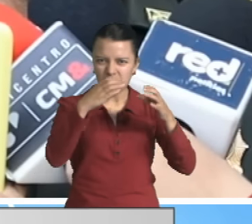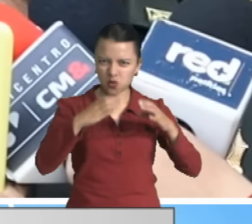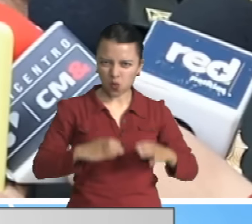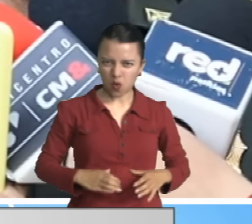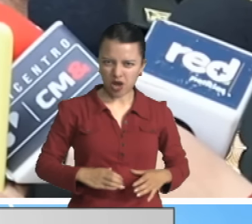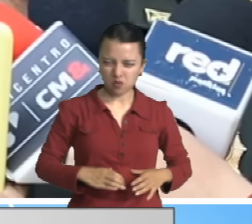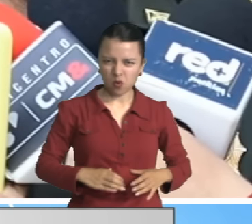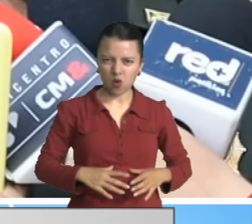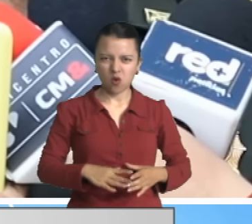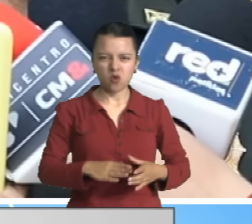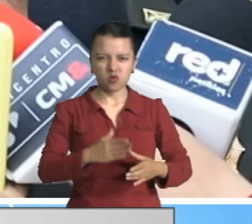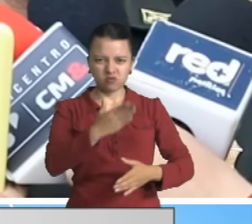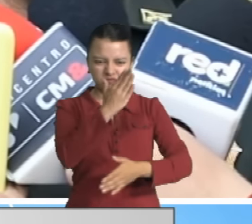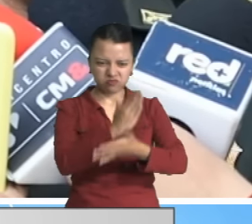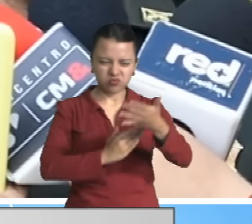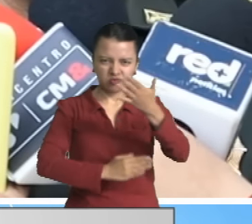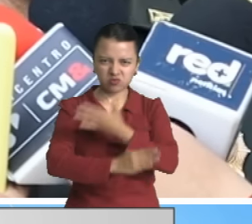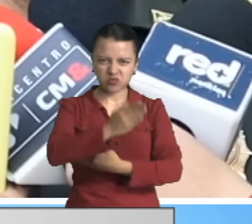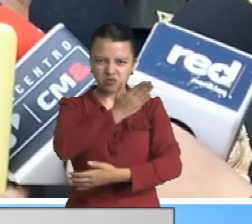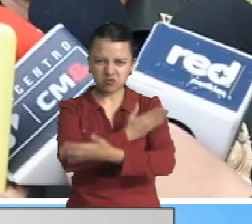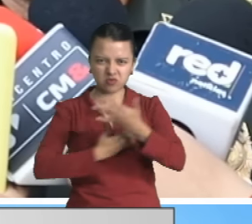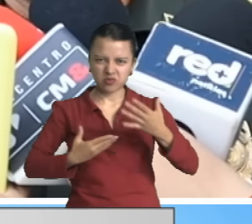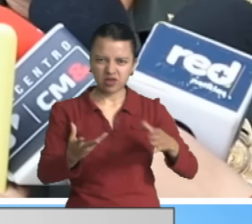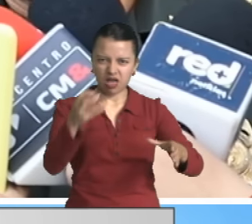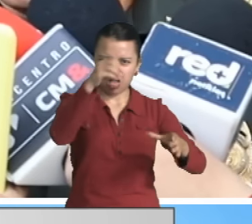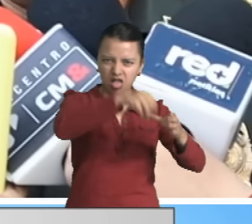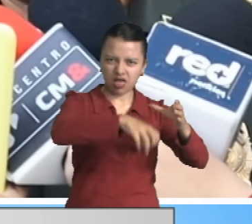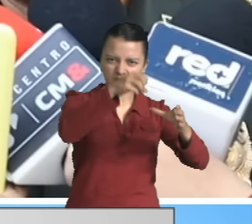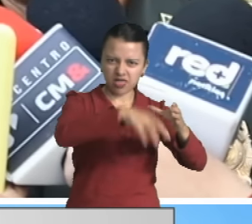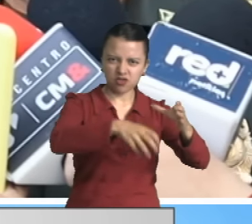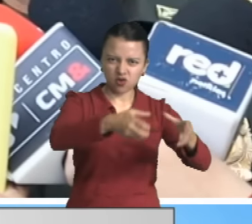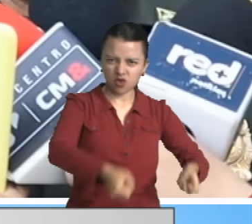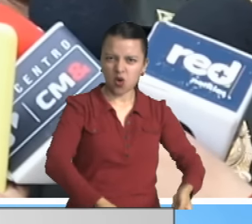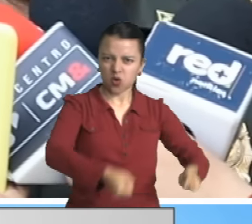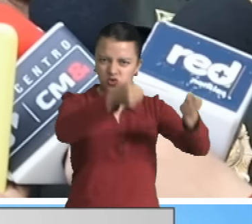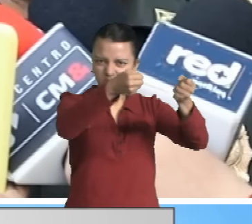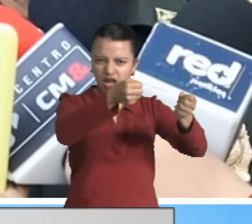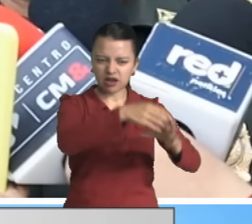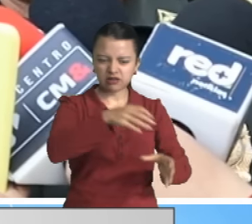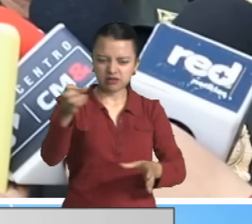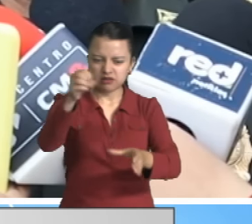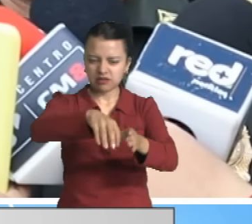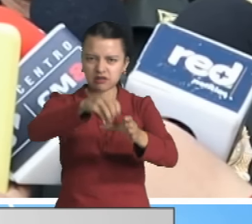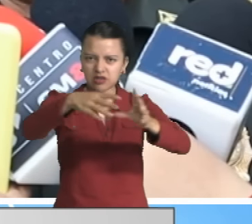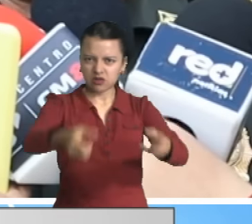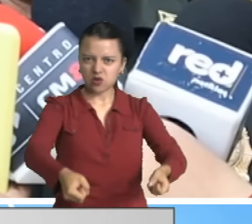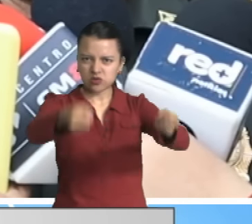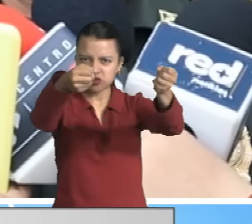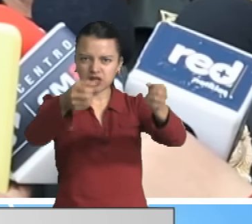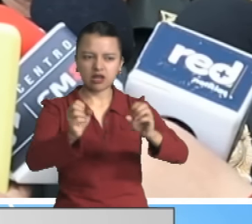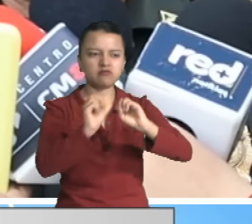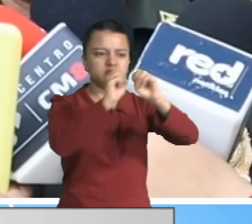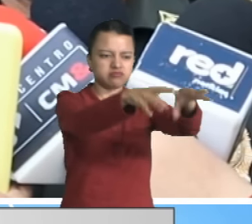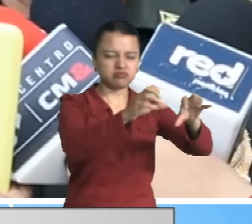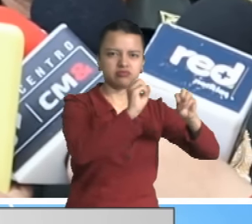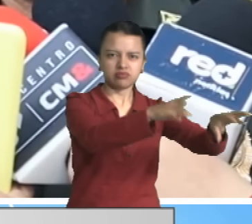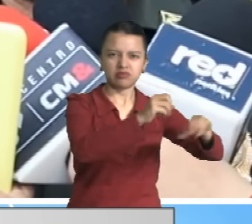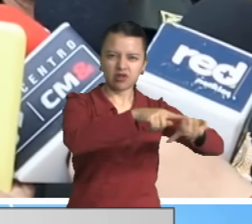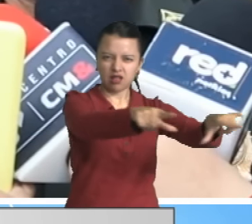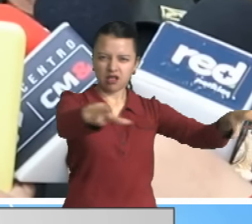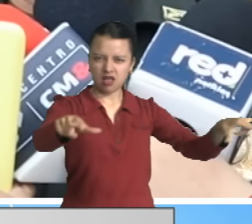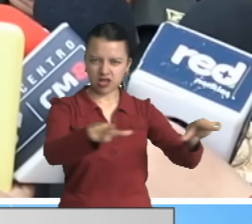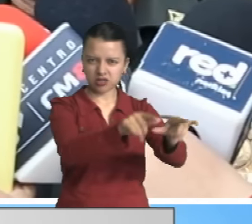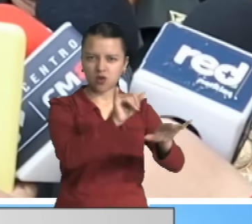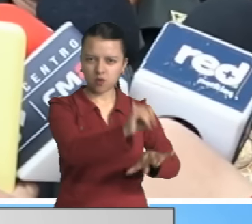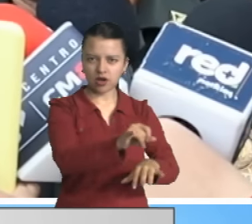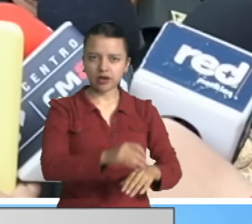ella, al interior de unas costales. Ya inmediatamente iniciamos el proceso investigativo con la Seccional de Investigación